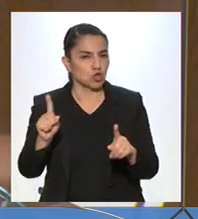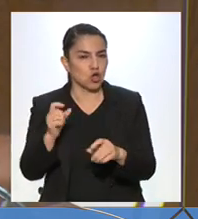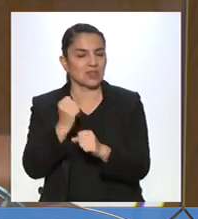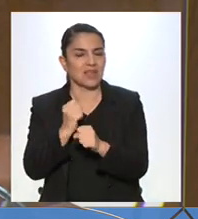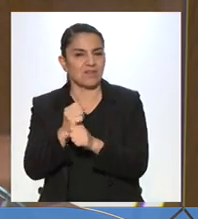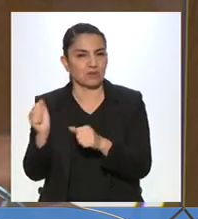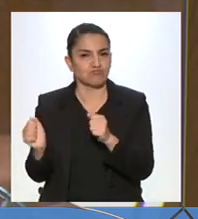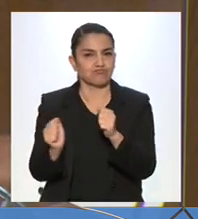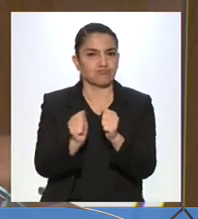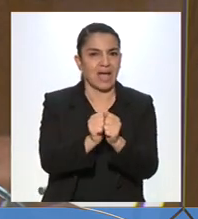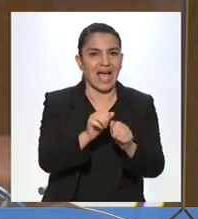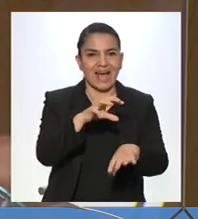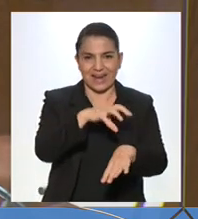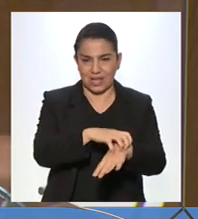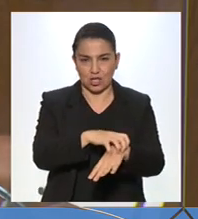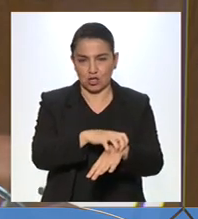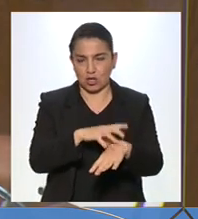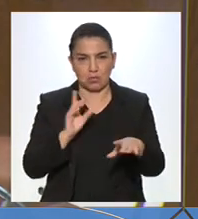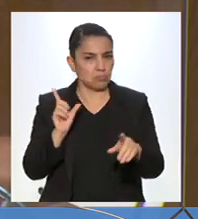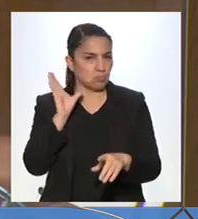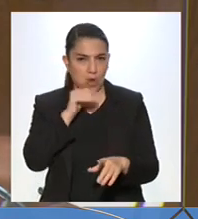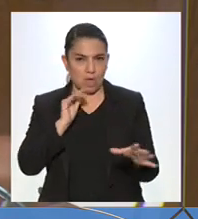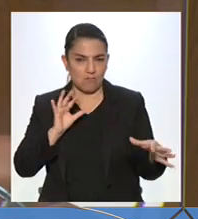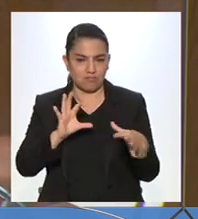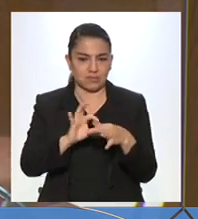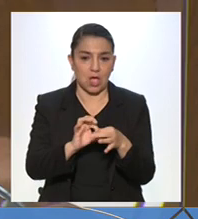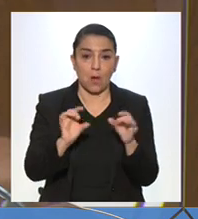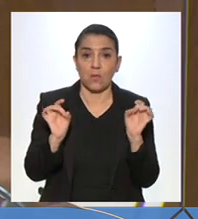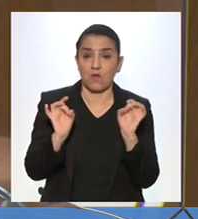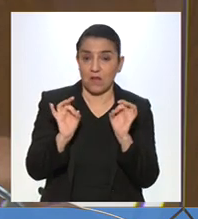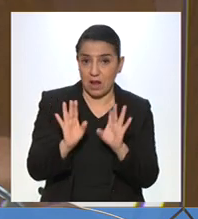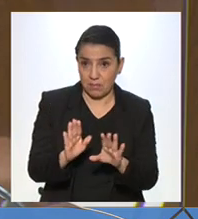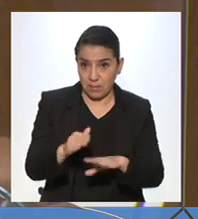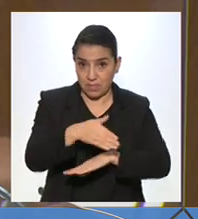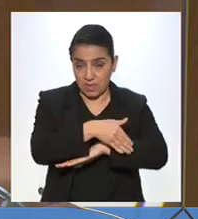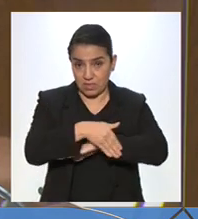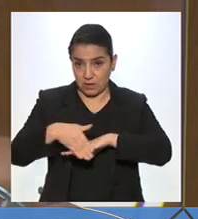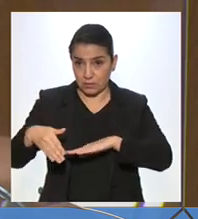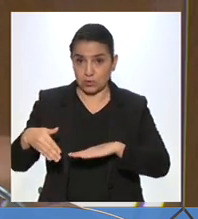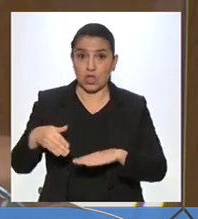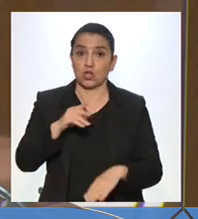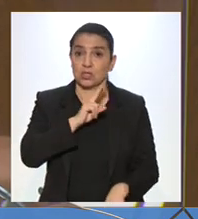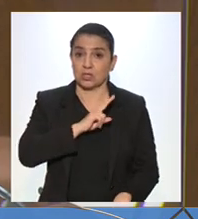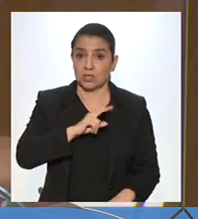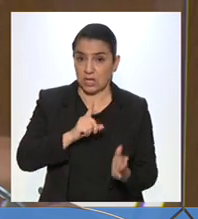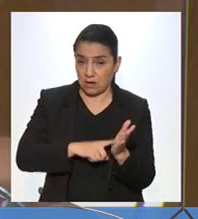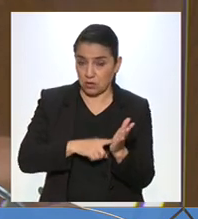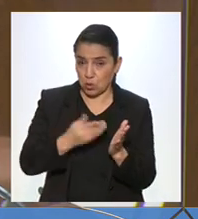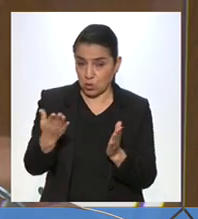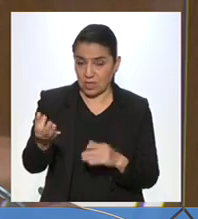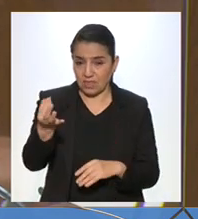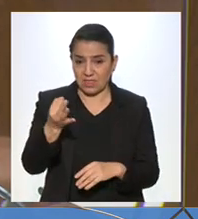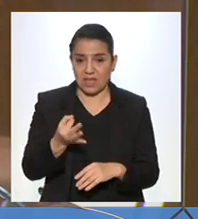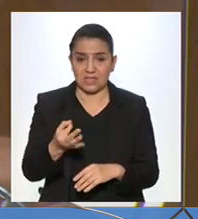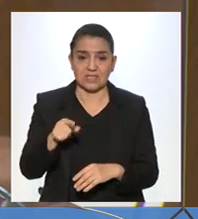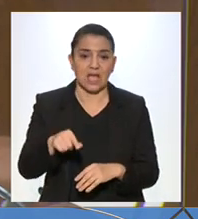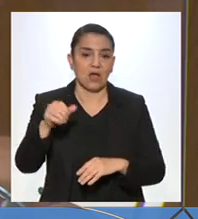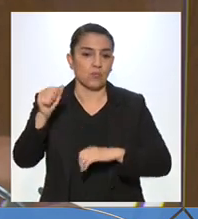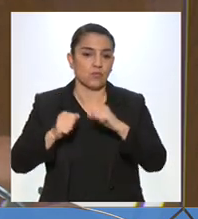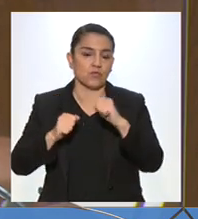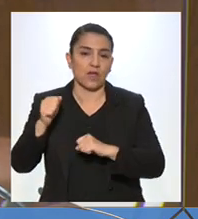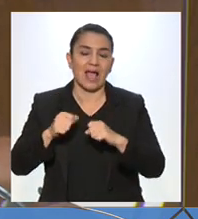está asociada ni vinculada a las regiones respectivas. Y probablemente el domicilio tributario al cual usted hacía mención, efectivamente todas las tienen, ¿no es cierto?,